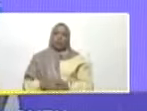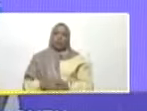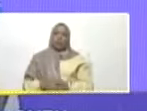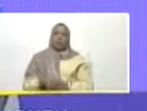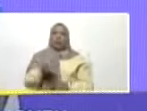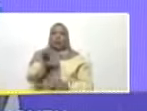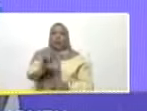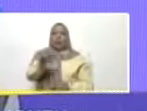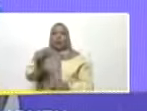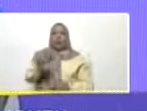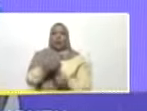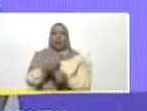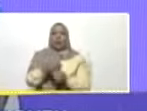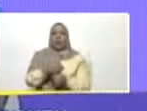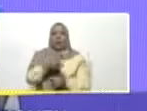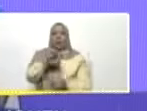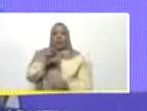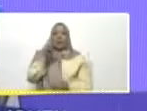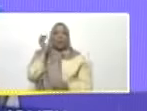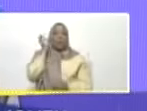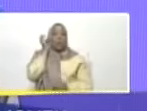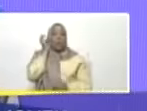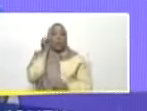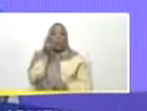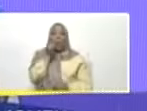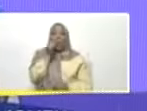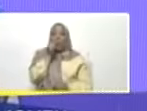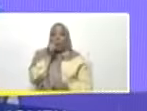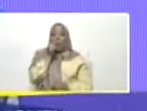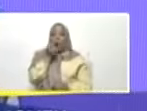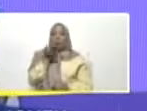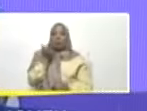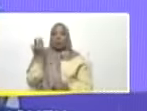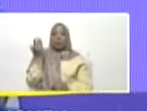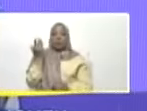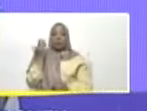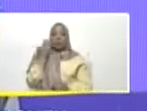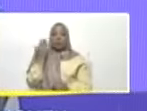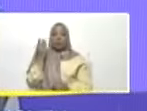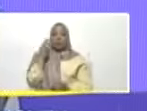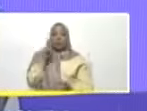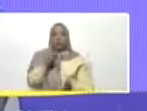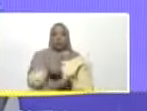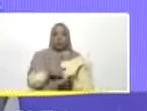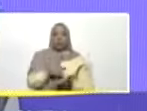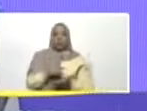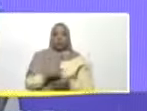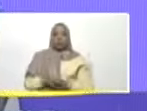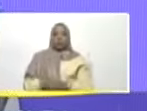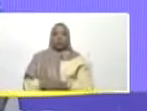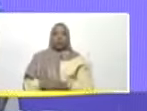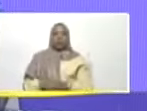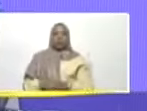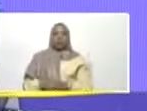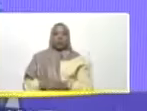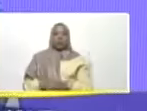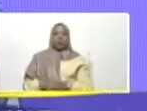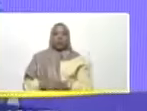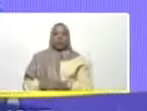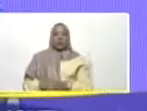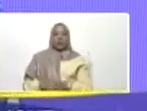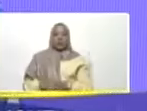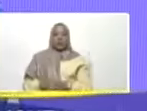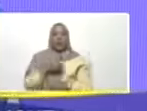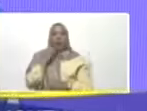Michel el caía Génesis Grecia muchachas